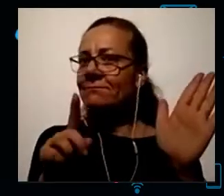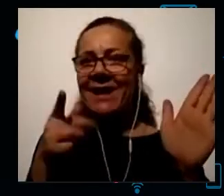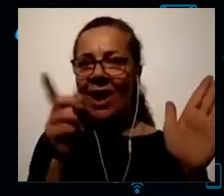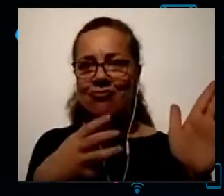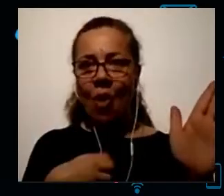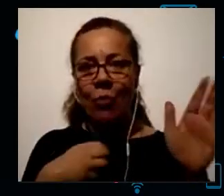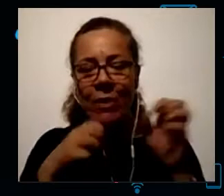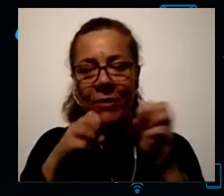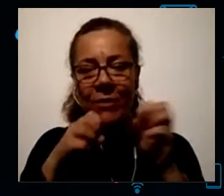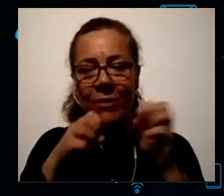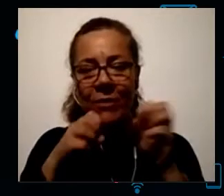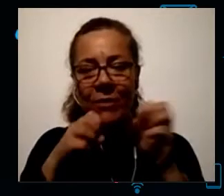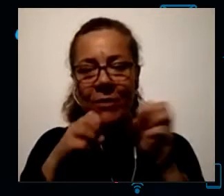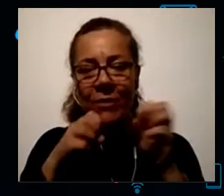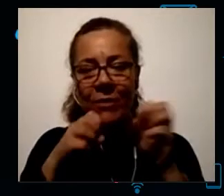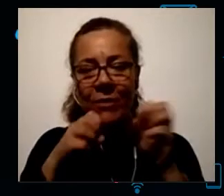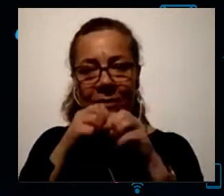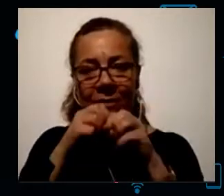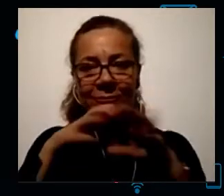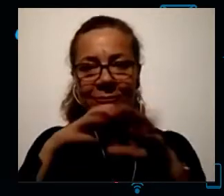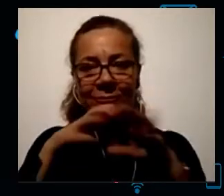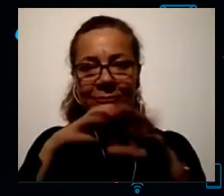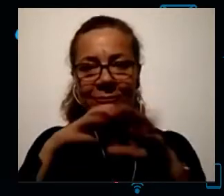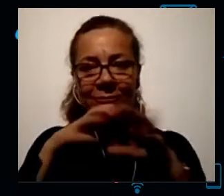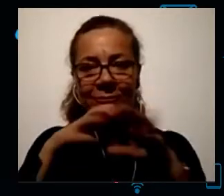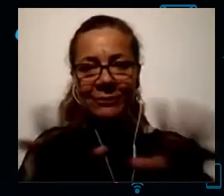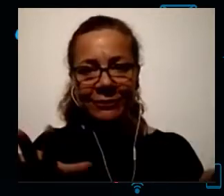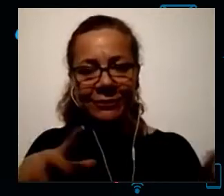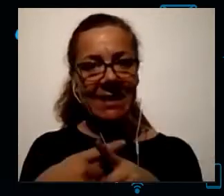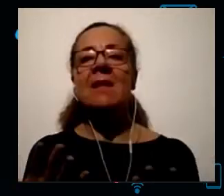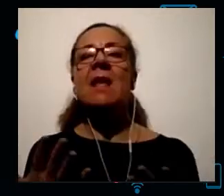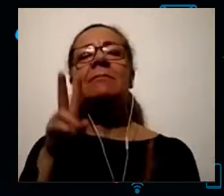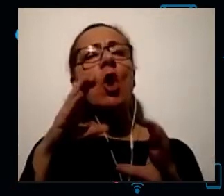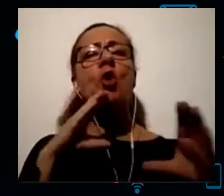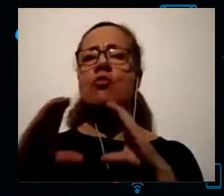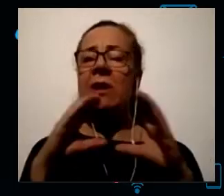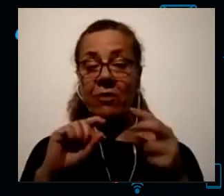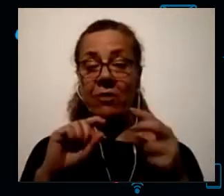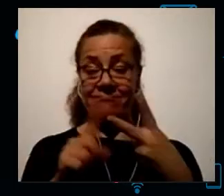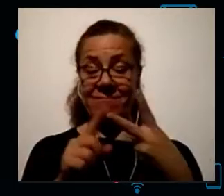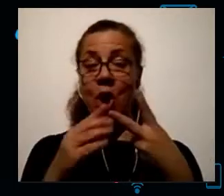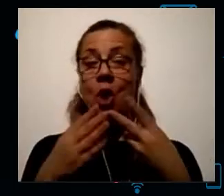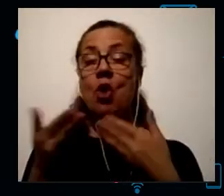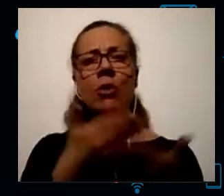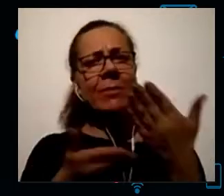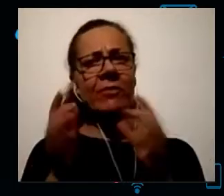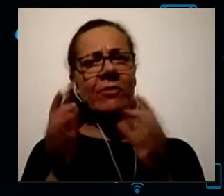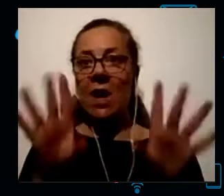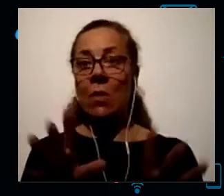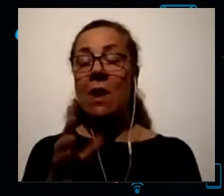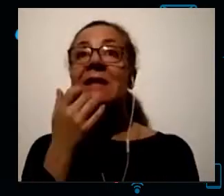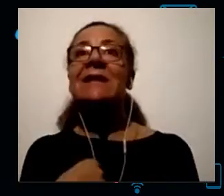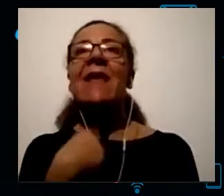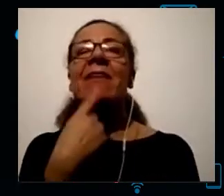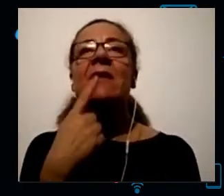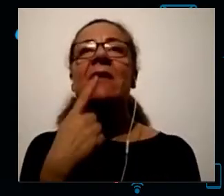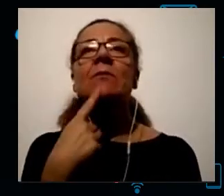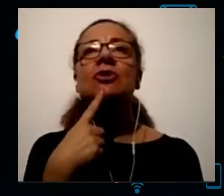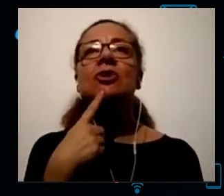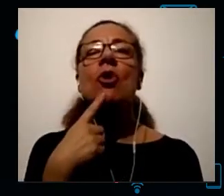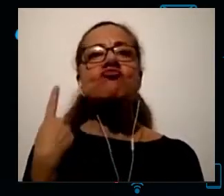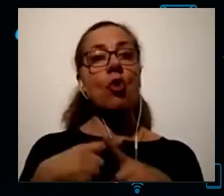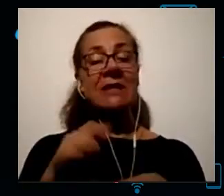con la dimensión de la información la dimensión de la comunicación y de la colaboración algo parecido cuando hablamos de redes de medios digitales